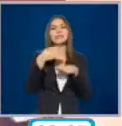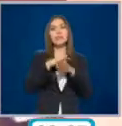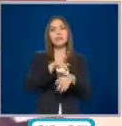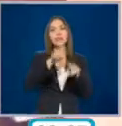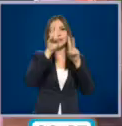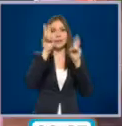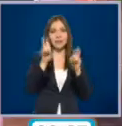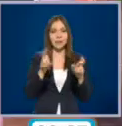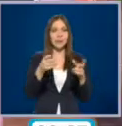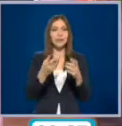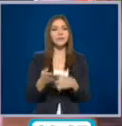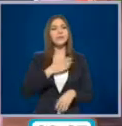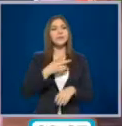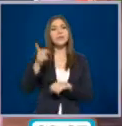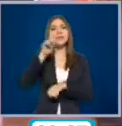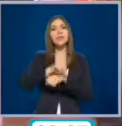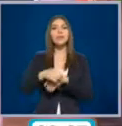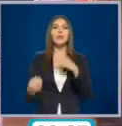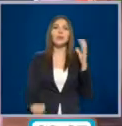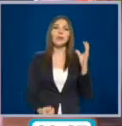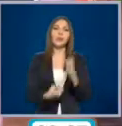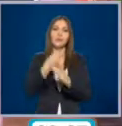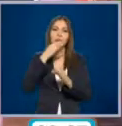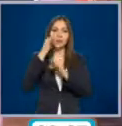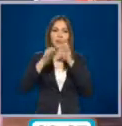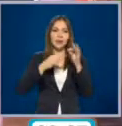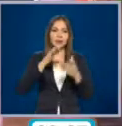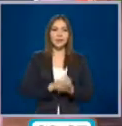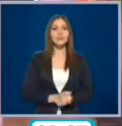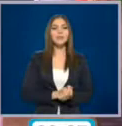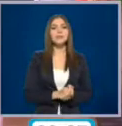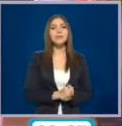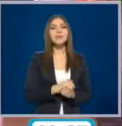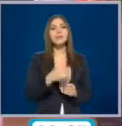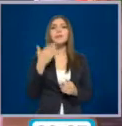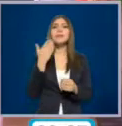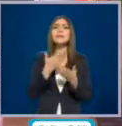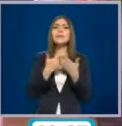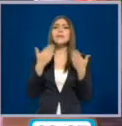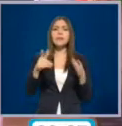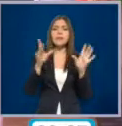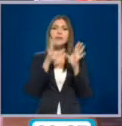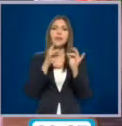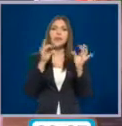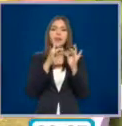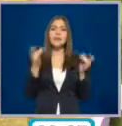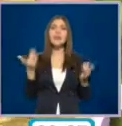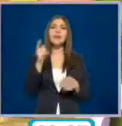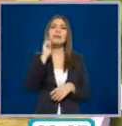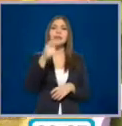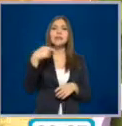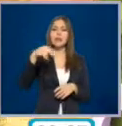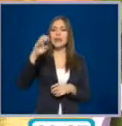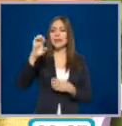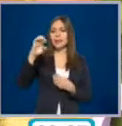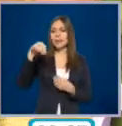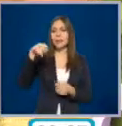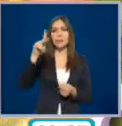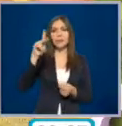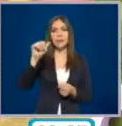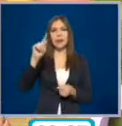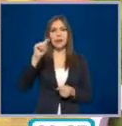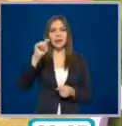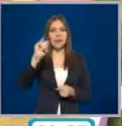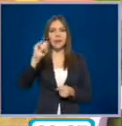Estrenando sección. Muy bien. Gracias por invitarme. Luego te damos tu patadita. Oye, gracias. Paulina, cuéntanos, esto de la empatía me sorprende un poco porque